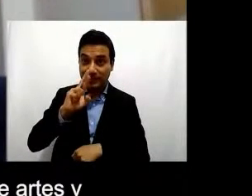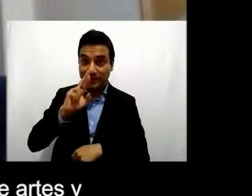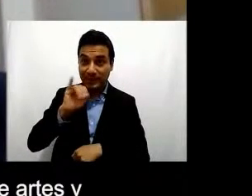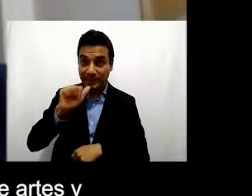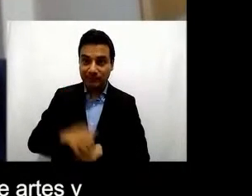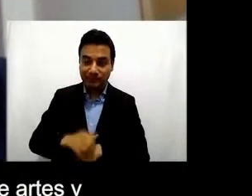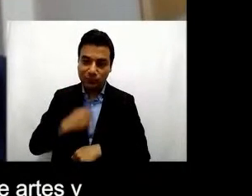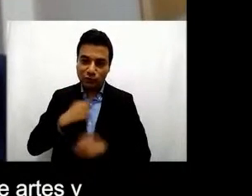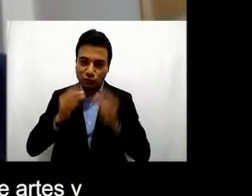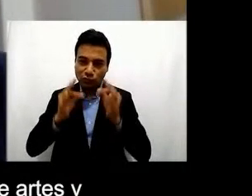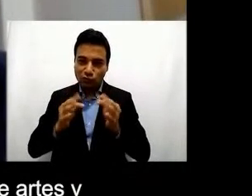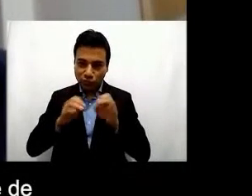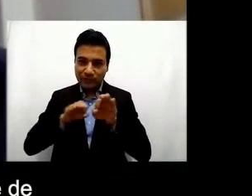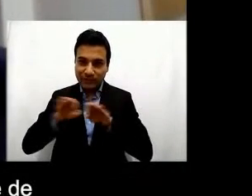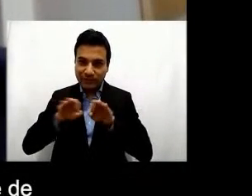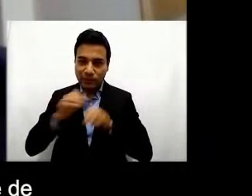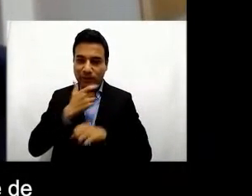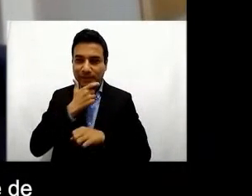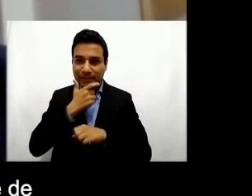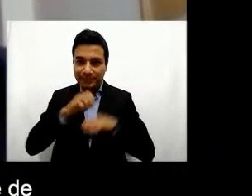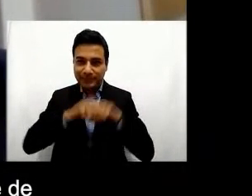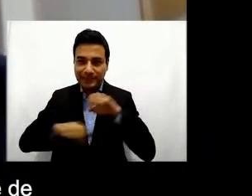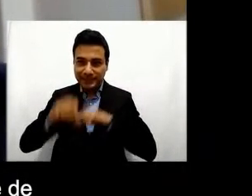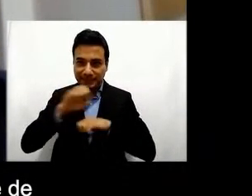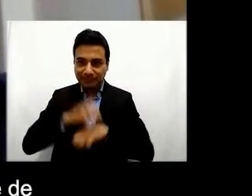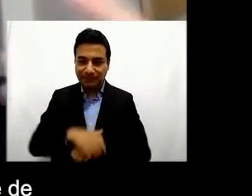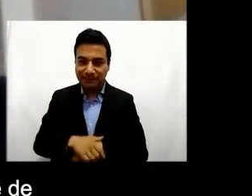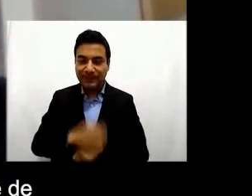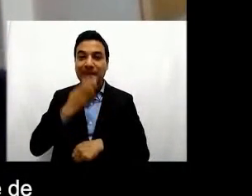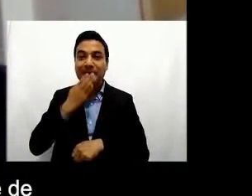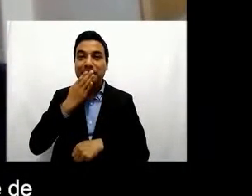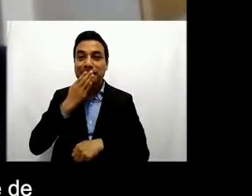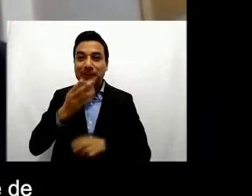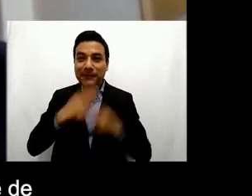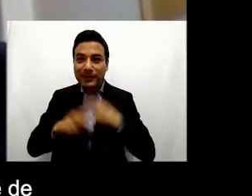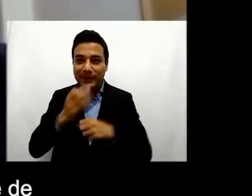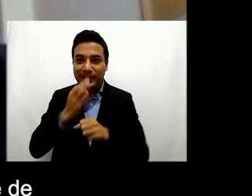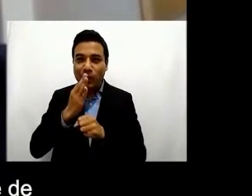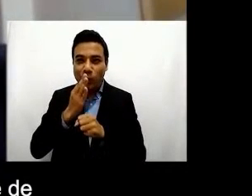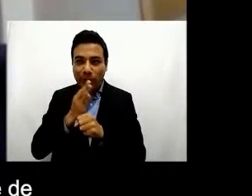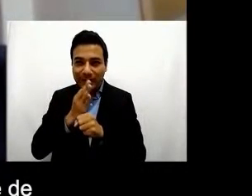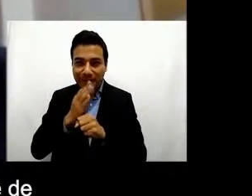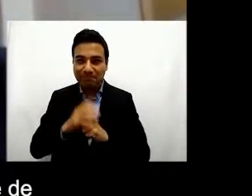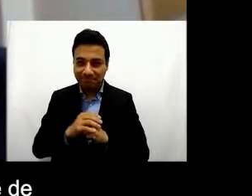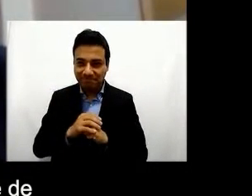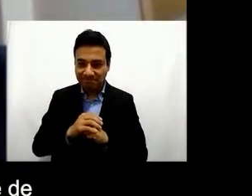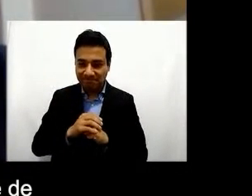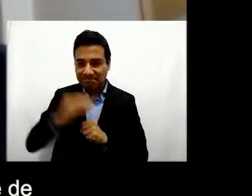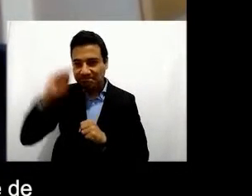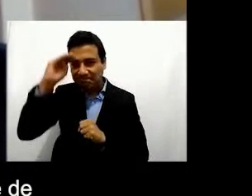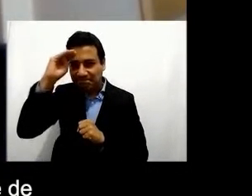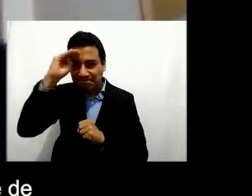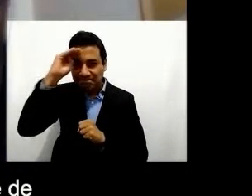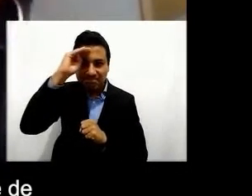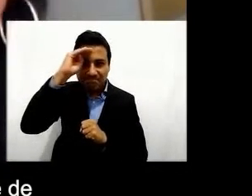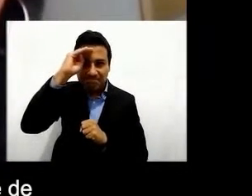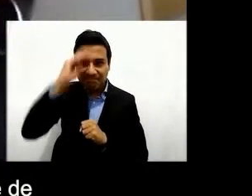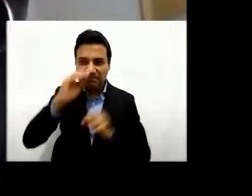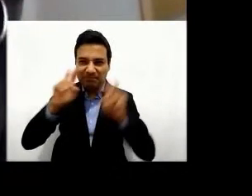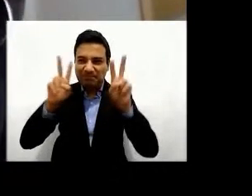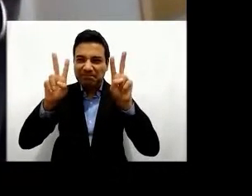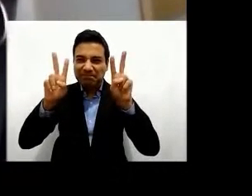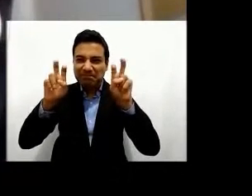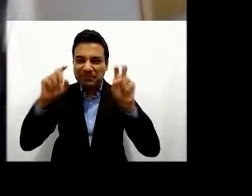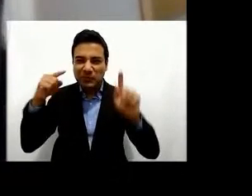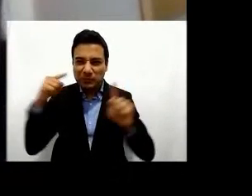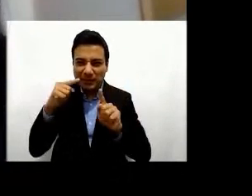British Council y les doy la más cordial bienvenida a esta serie de reflexiones que tiene como objetivo sumar